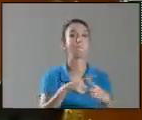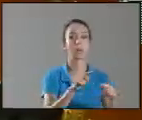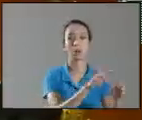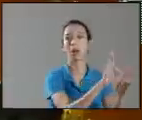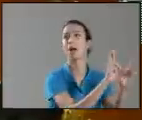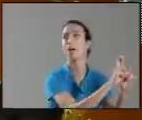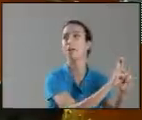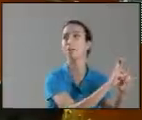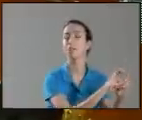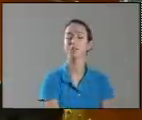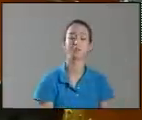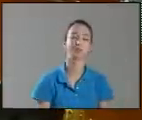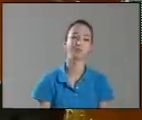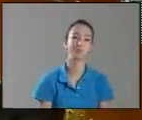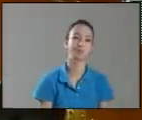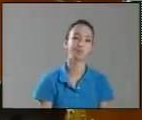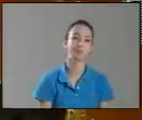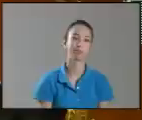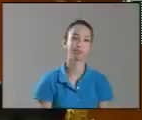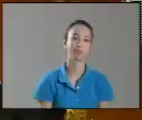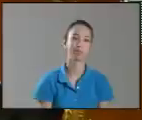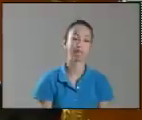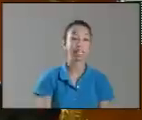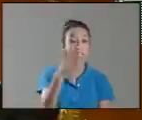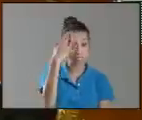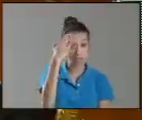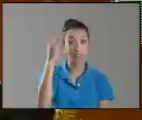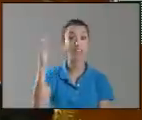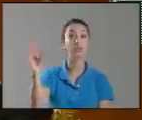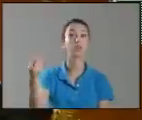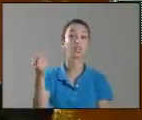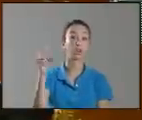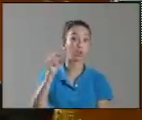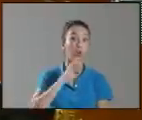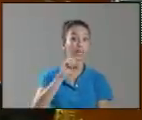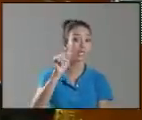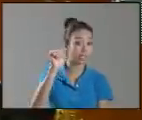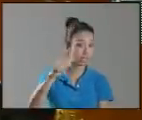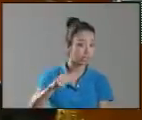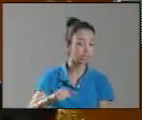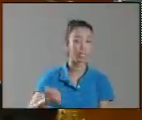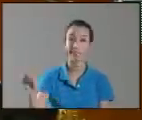O cuando decimos algo tenemos los dedos cruzados y los pies cruzados,